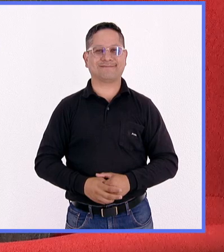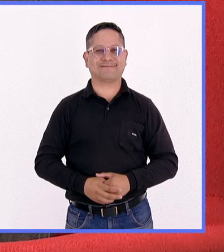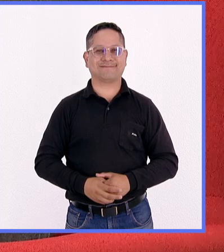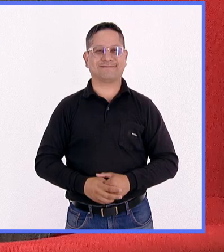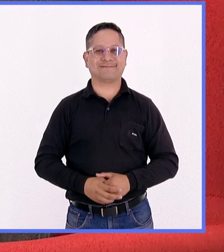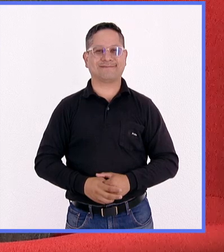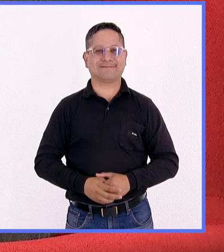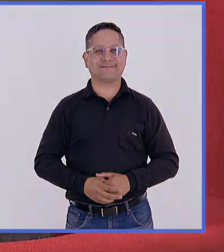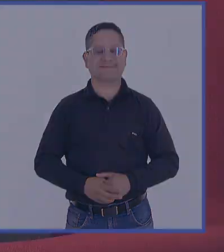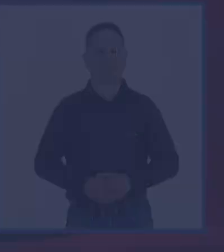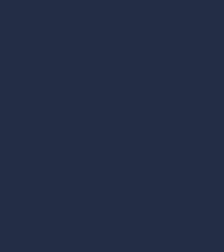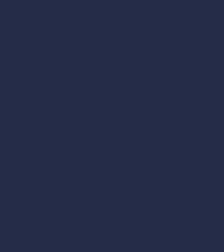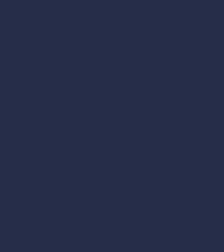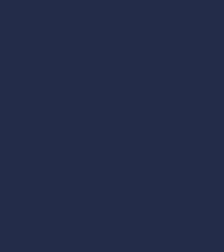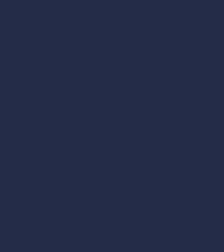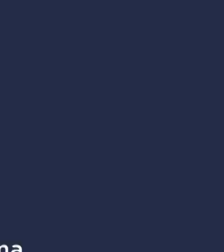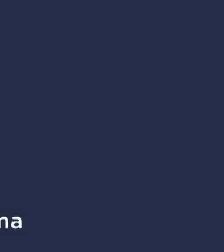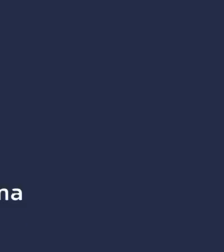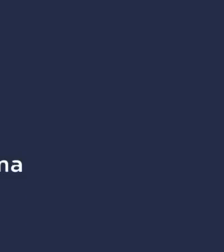Música